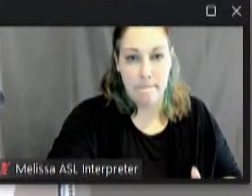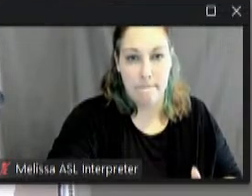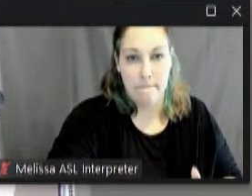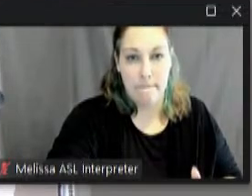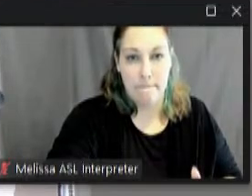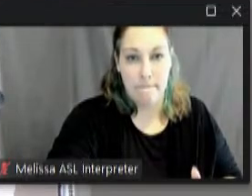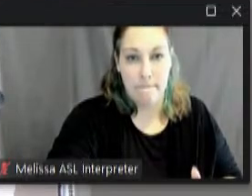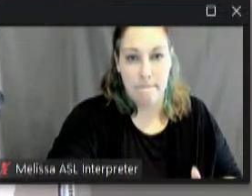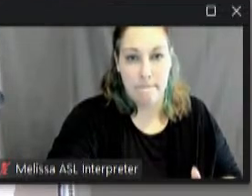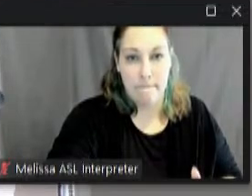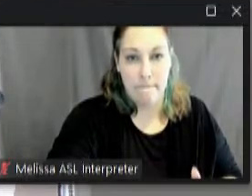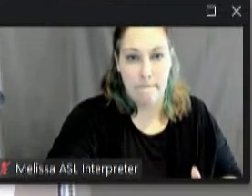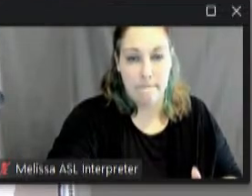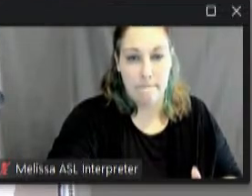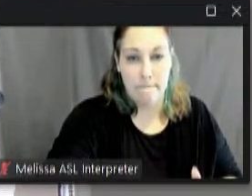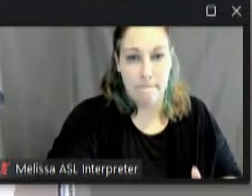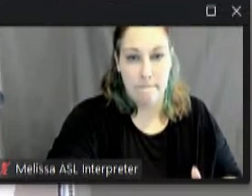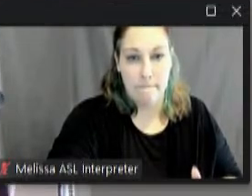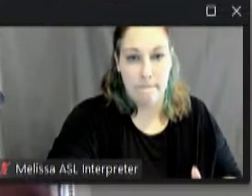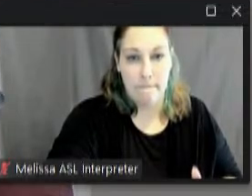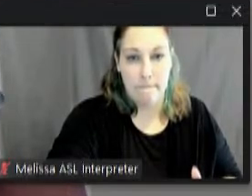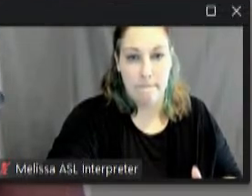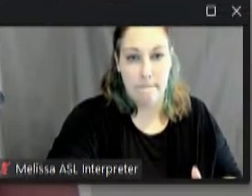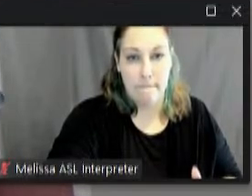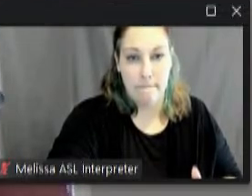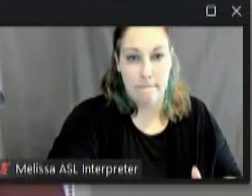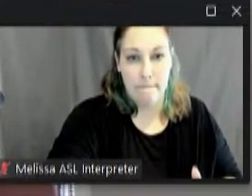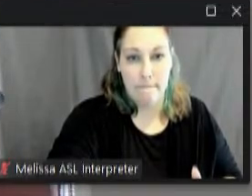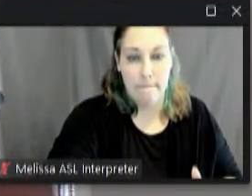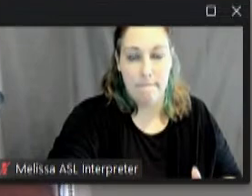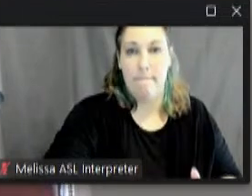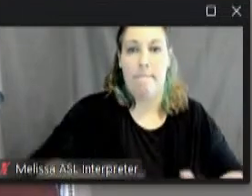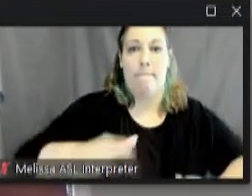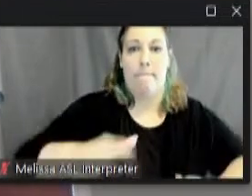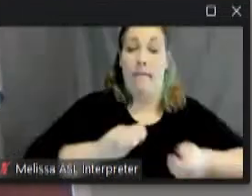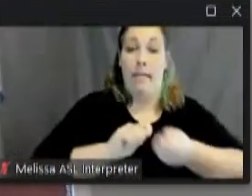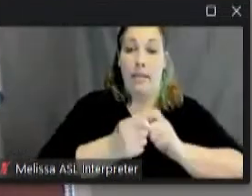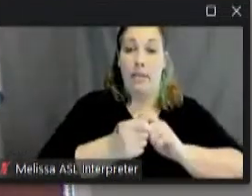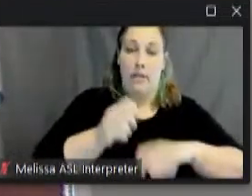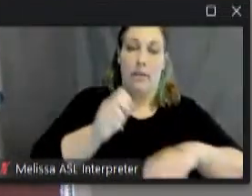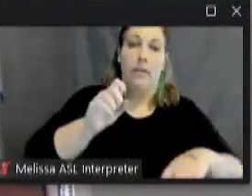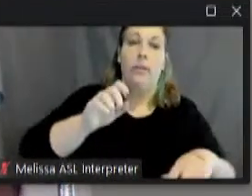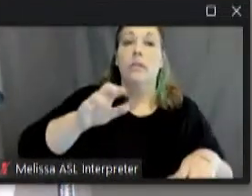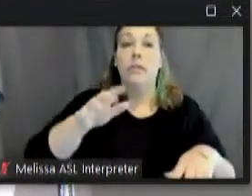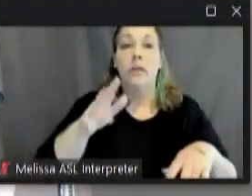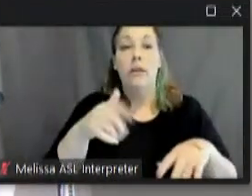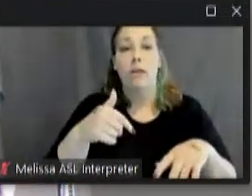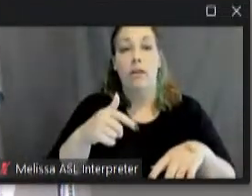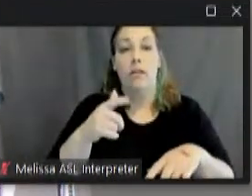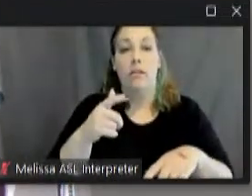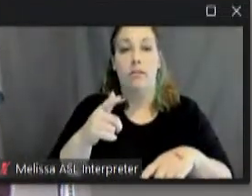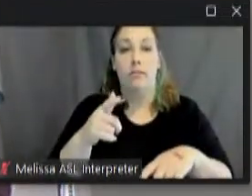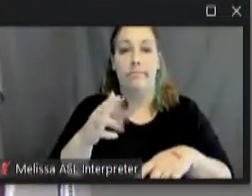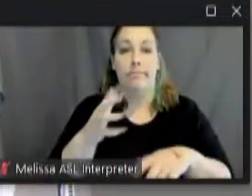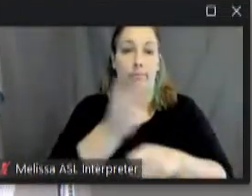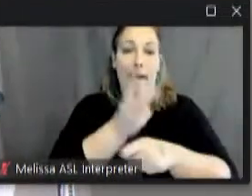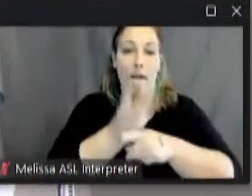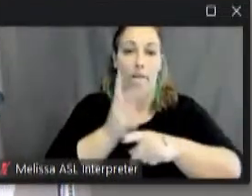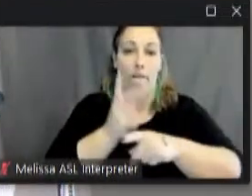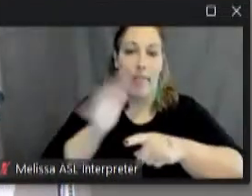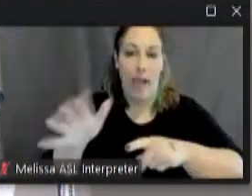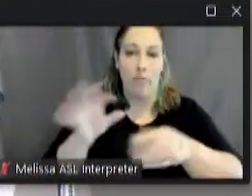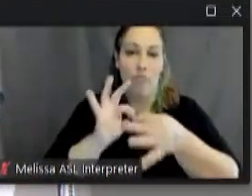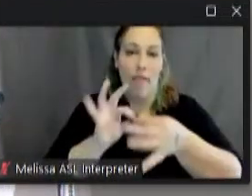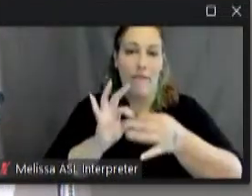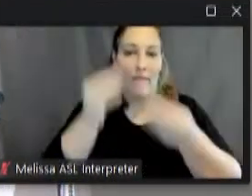específicas, promover la accesibilidad a información relevante en formatos accesibles es vital para garantizar la